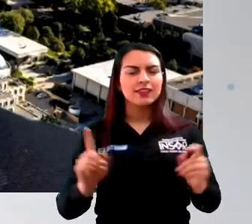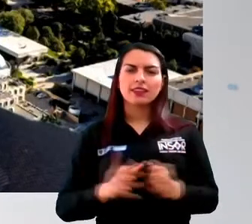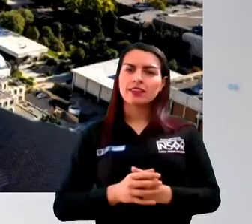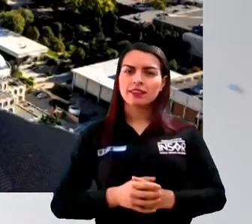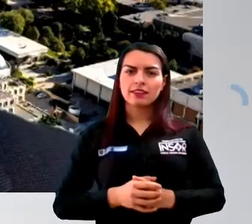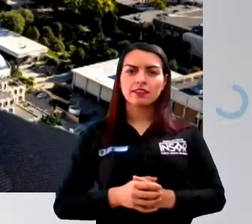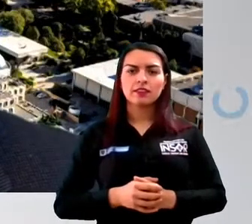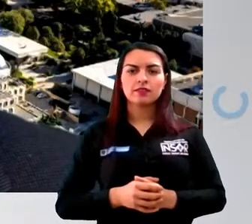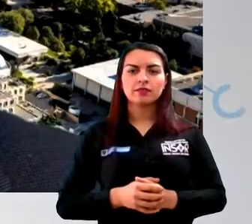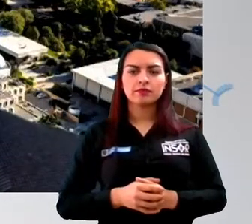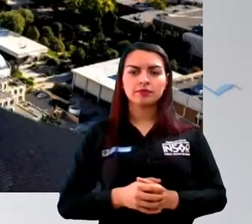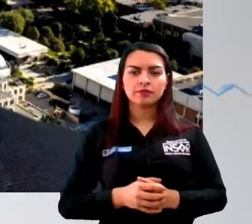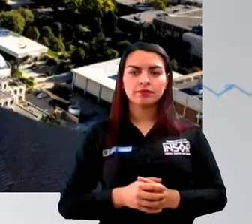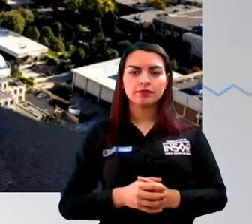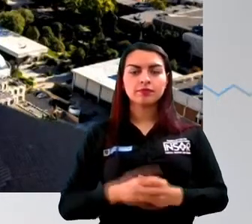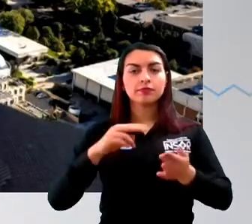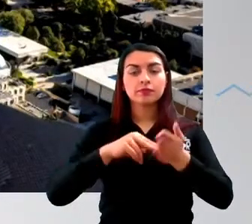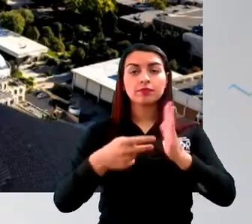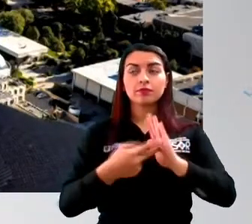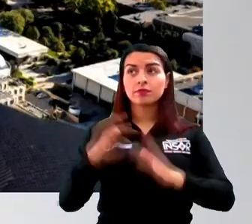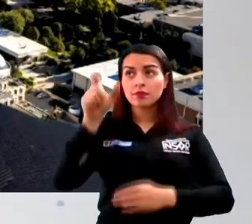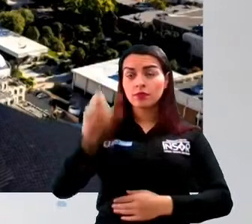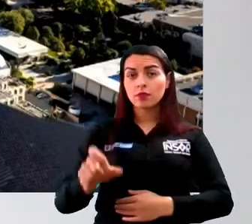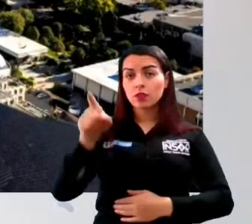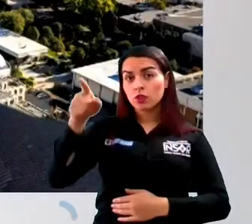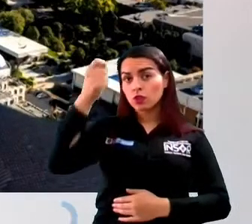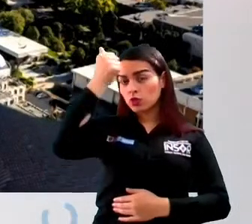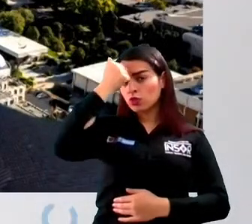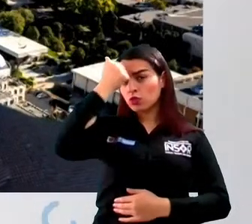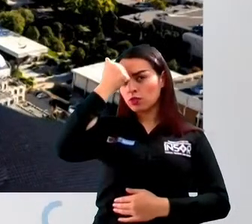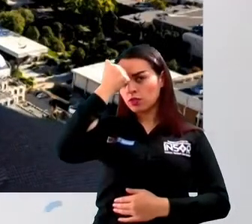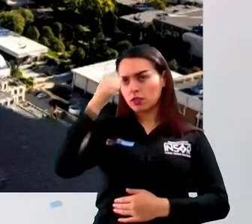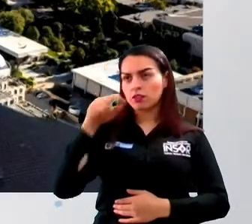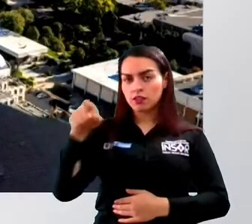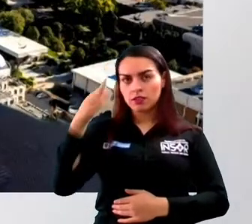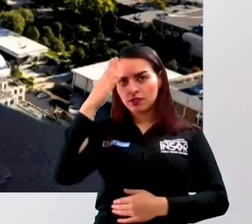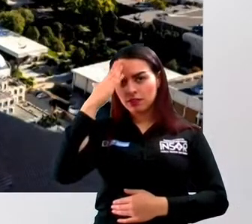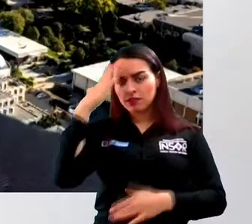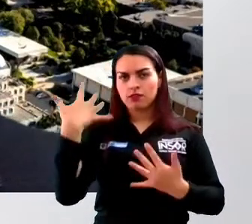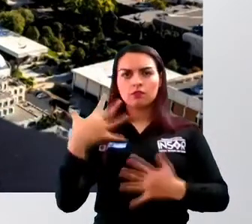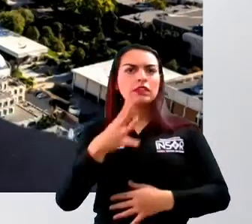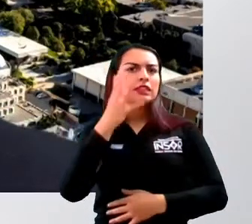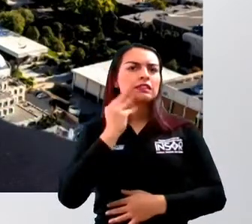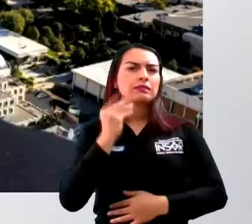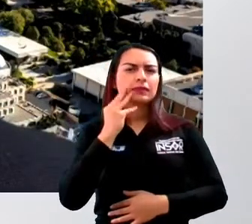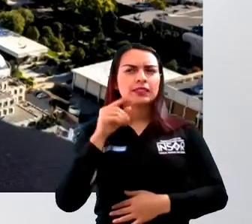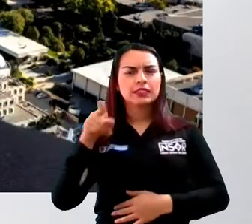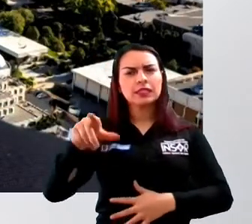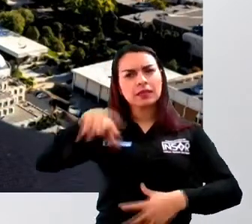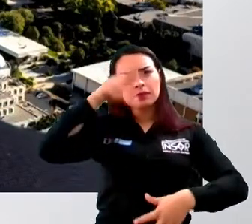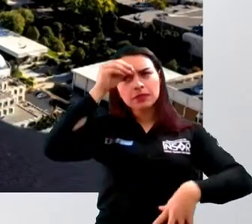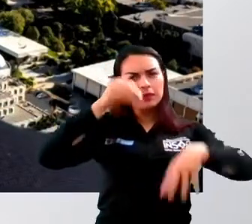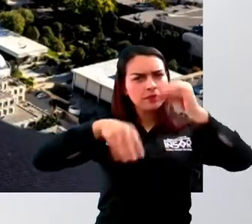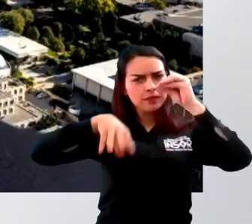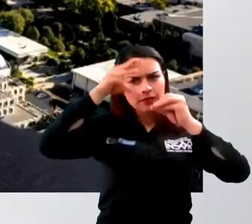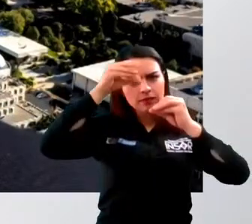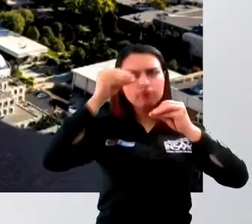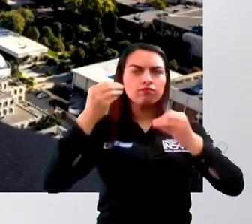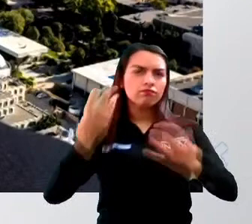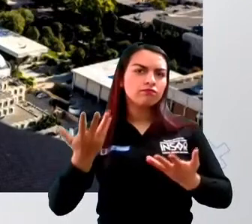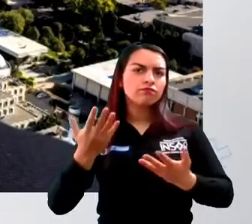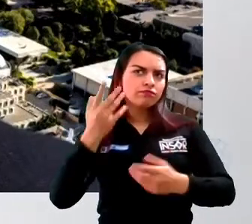el papel que juega el docente en la experiencia de aprendizaje. Está en lo cierto. Si